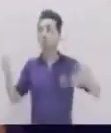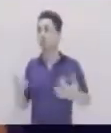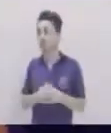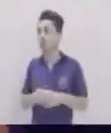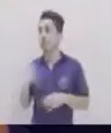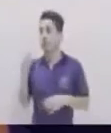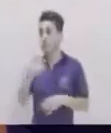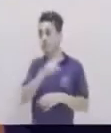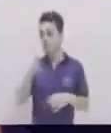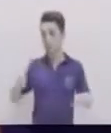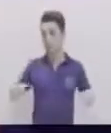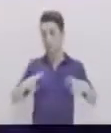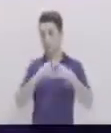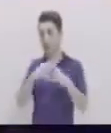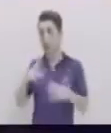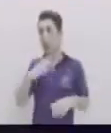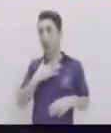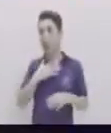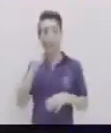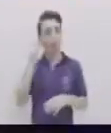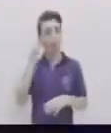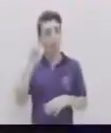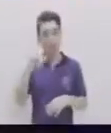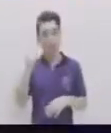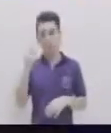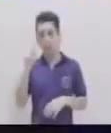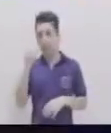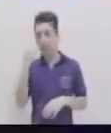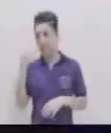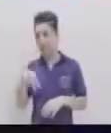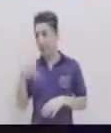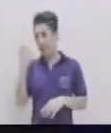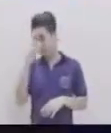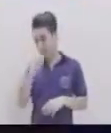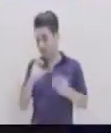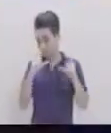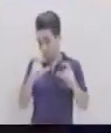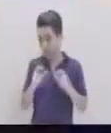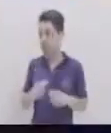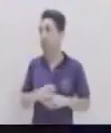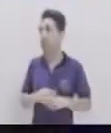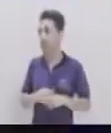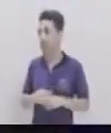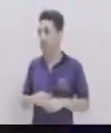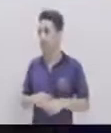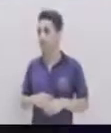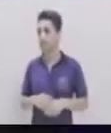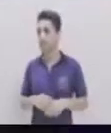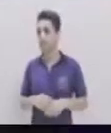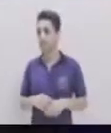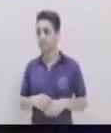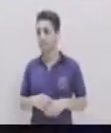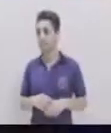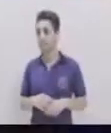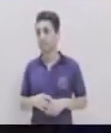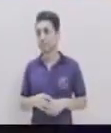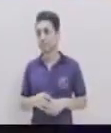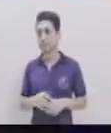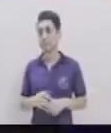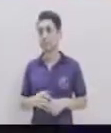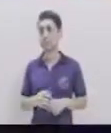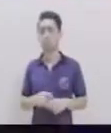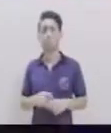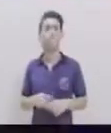proveen de algunas fuentes. Les indicaba que también tienen guardianes,